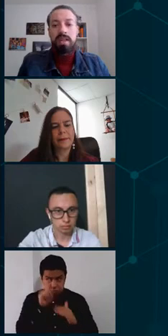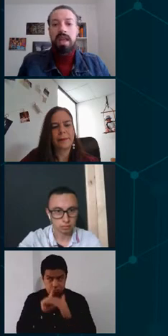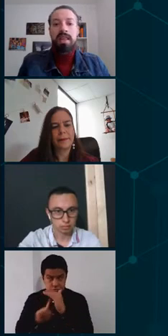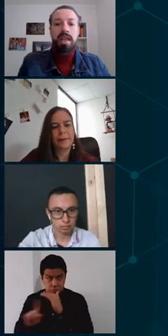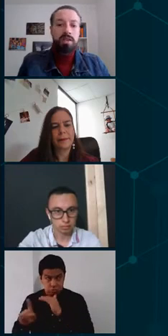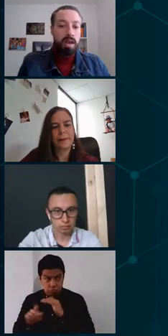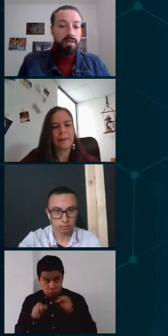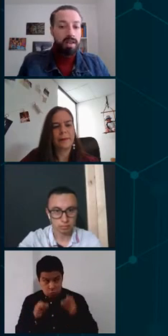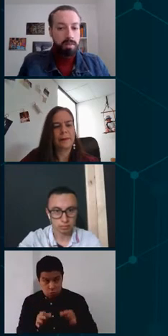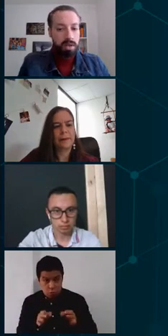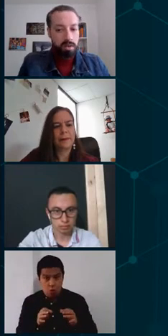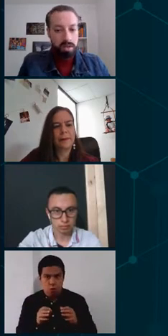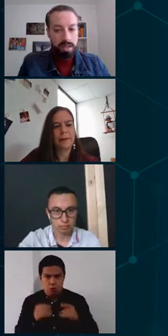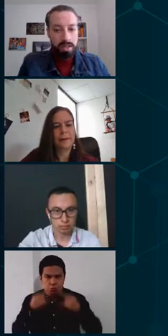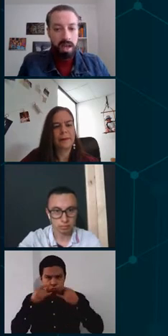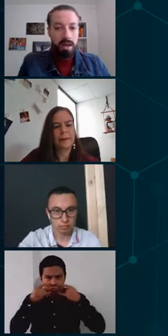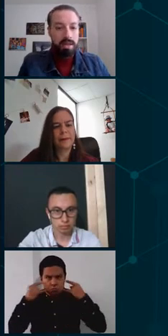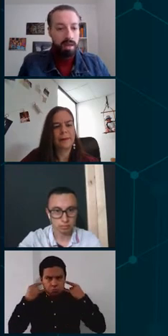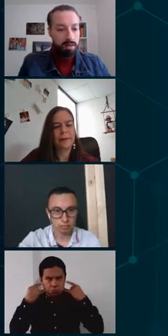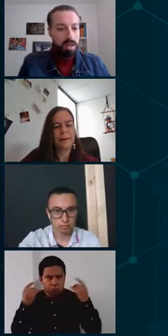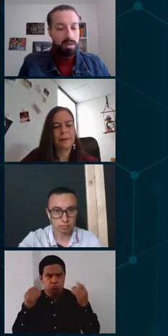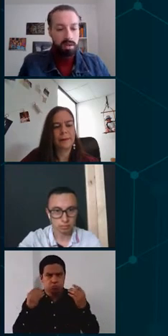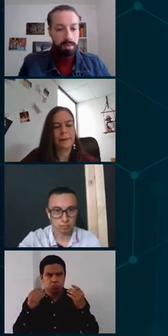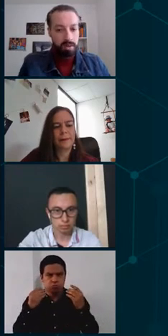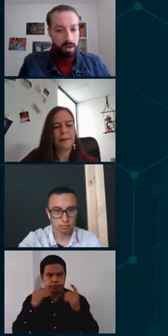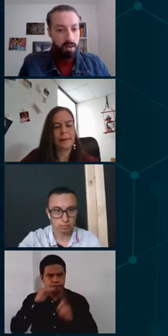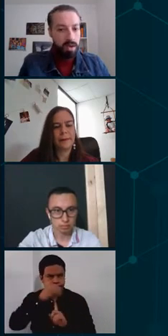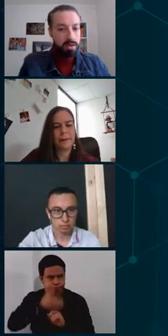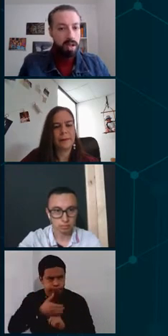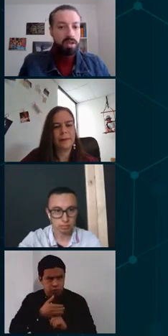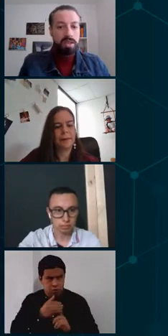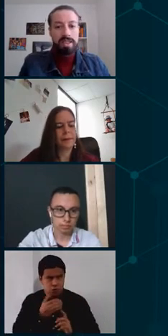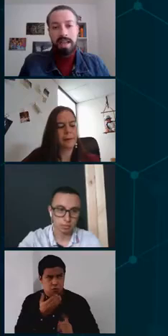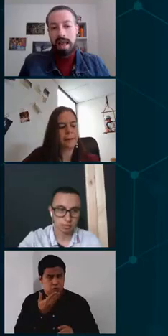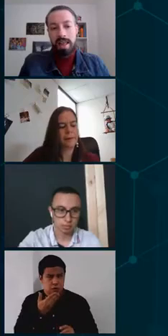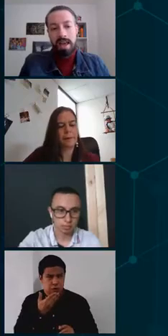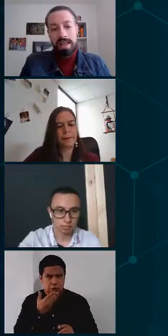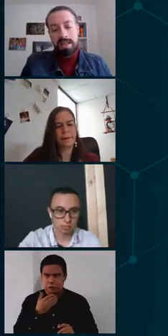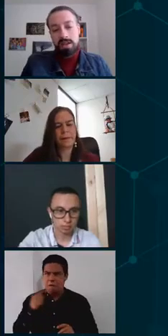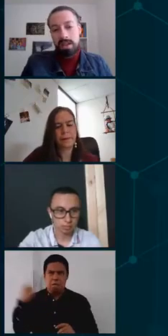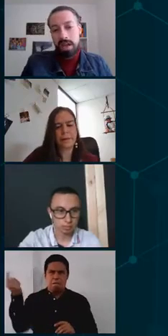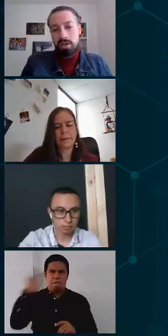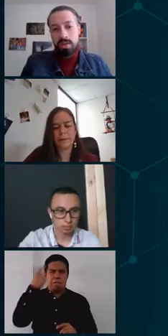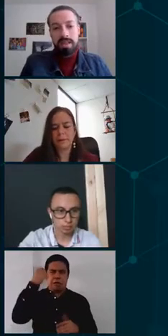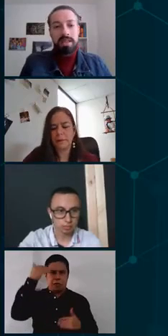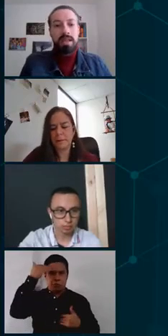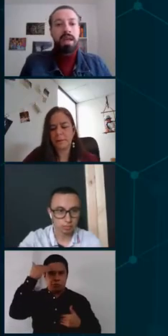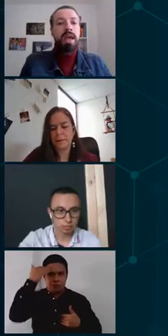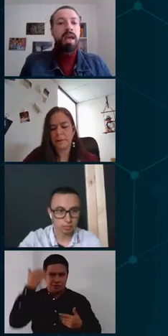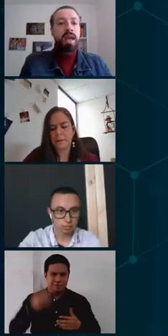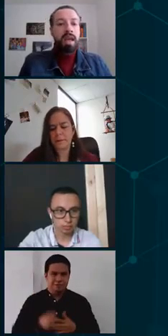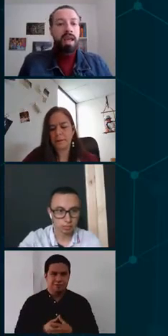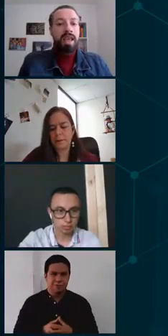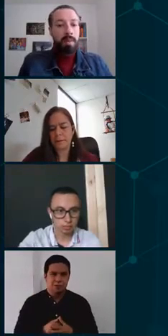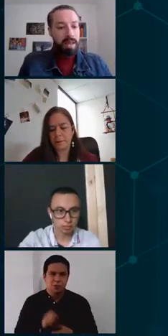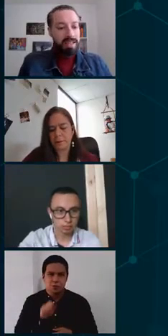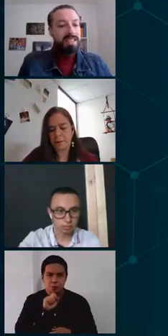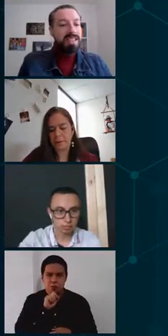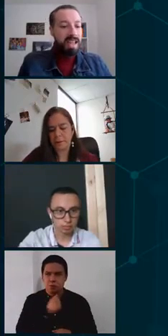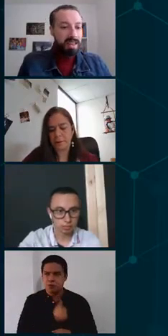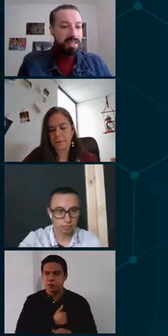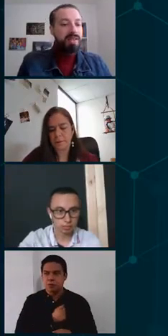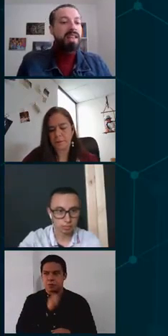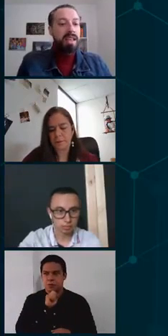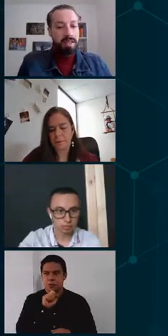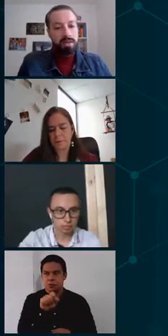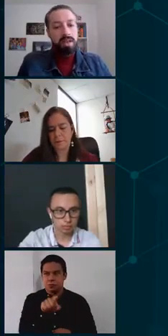son suficientes, o que falta mucha conciencia, digamos, que en todo este proceso de virus. Entonces, la idea, Anderson, es que nos cuentes qué piensas